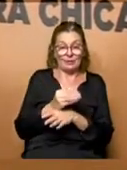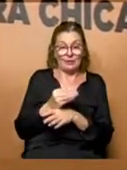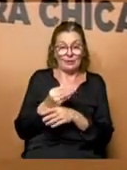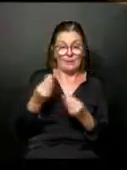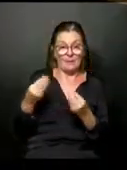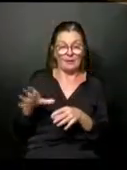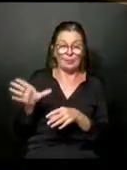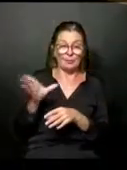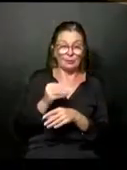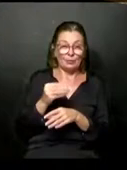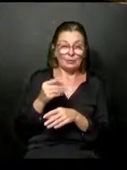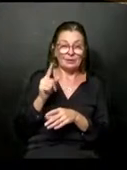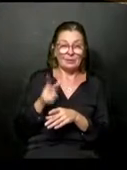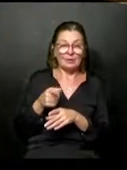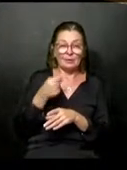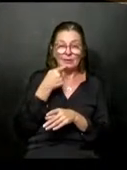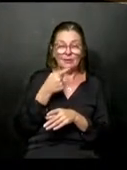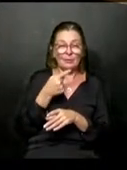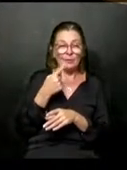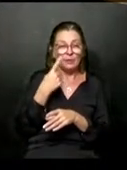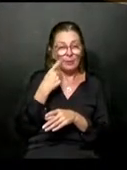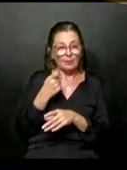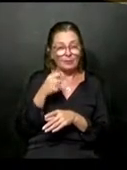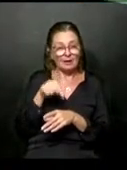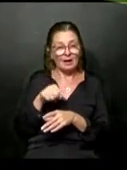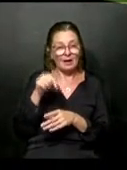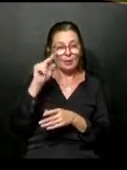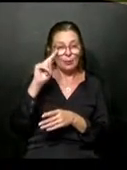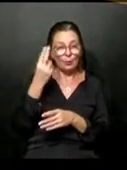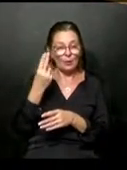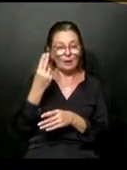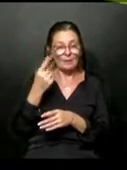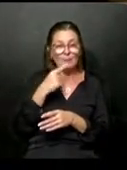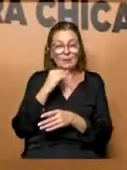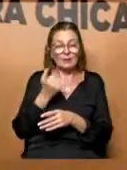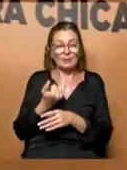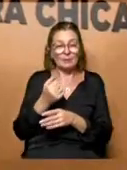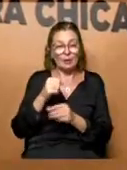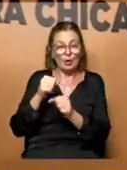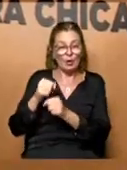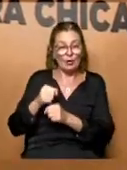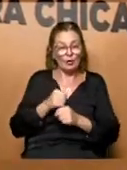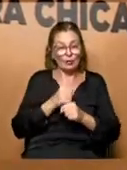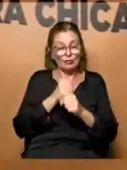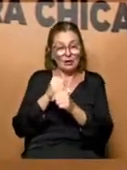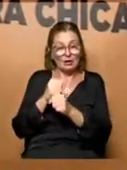perdemos todos. Y sobre todo cuando tenemos en cuenta que en este país, por ejemplo,